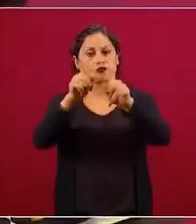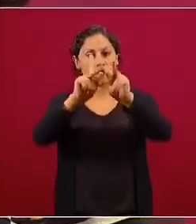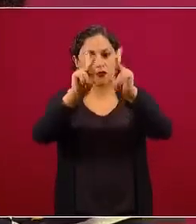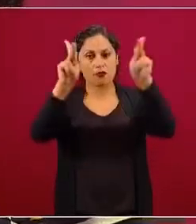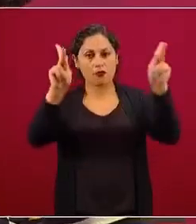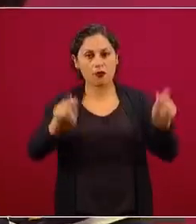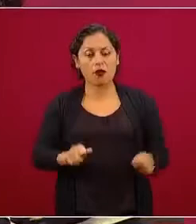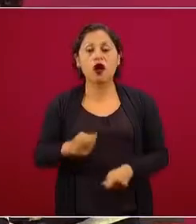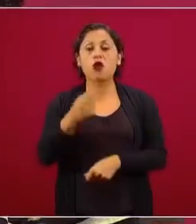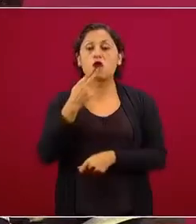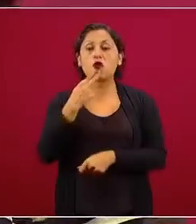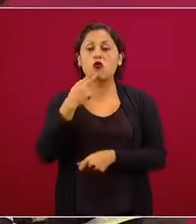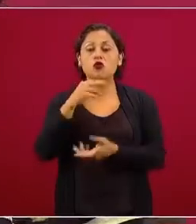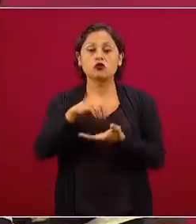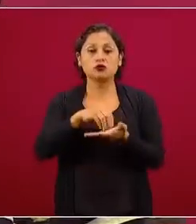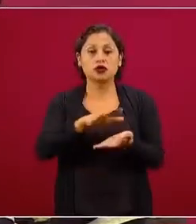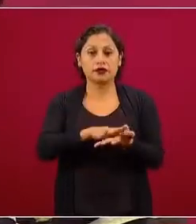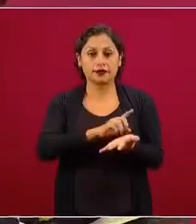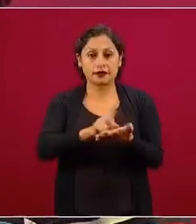humanos ante la desolación.